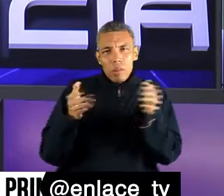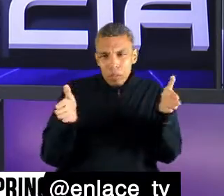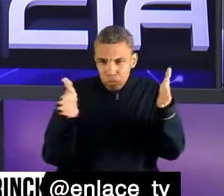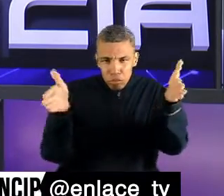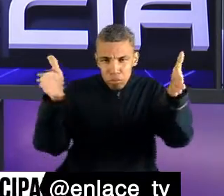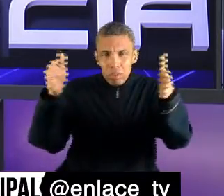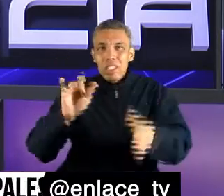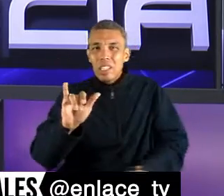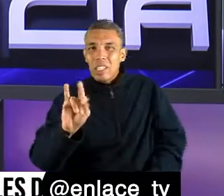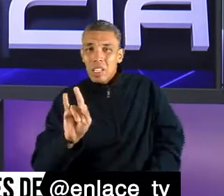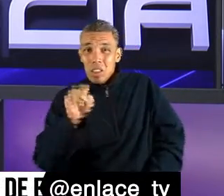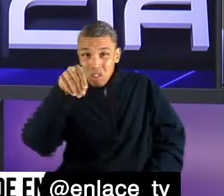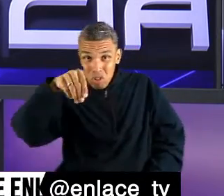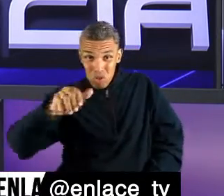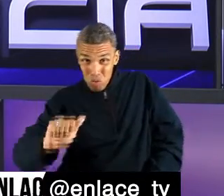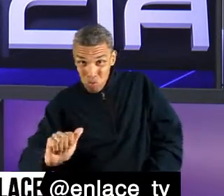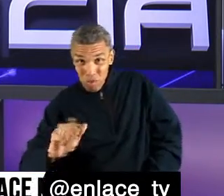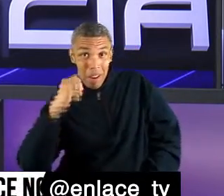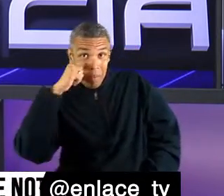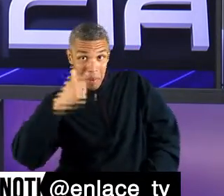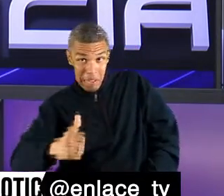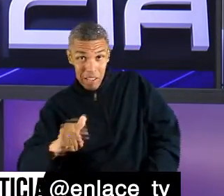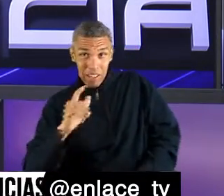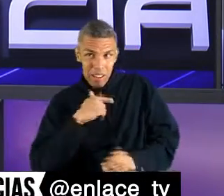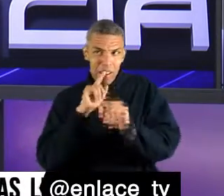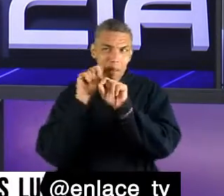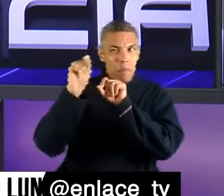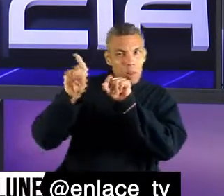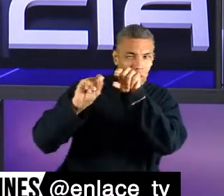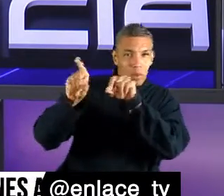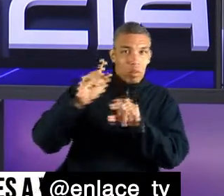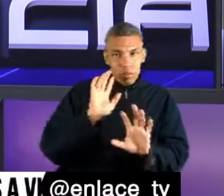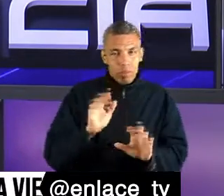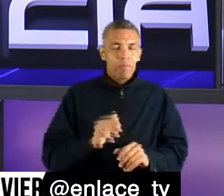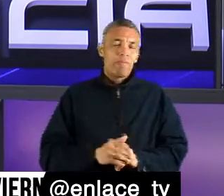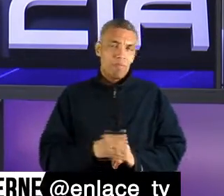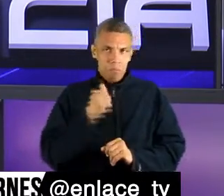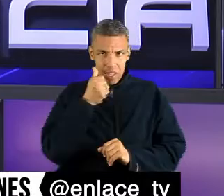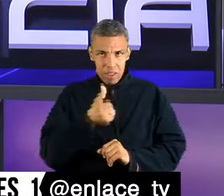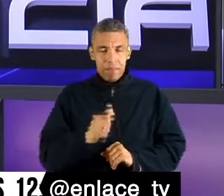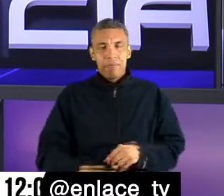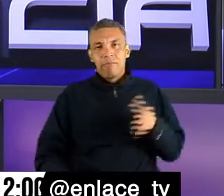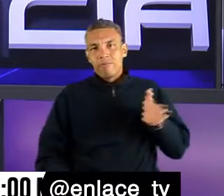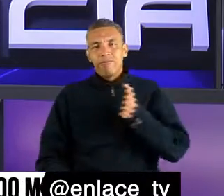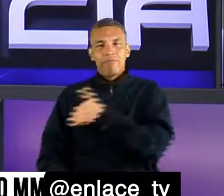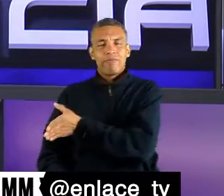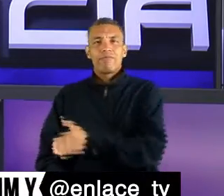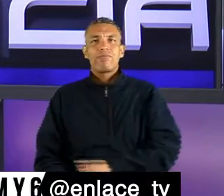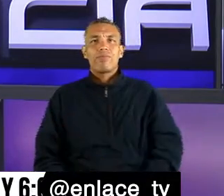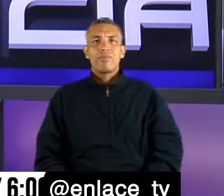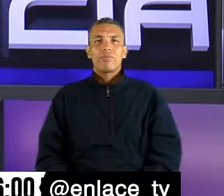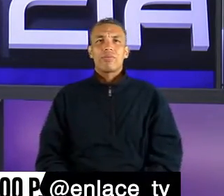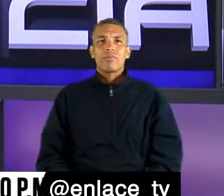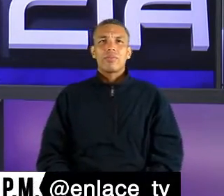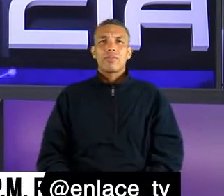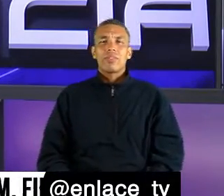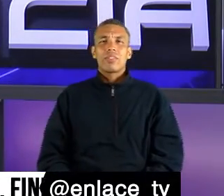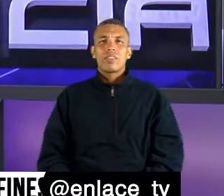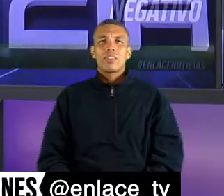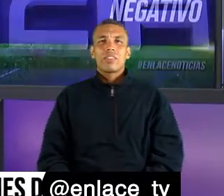ampliación la estaremos haciendo en nuestra emisión al mediodía mañana. En otros temas, otro ciudadano por su parte denunció que en el barrio